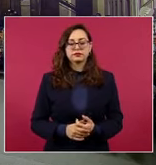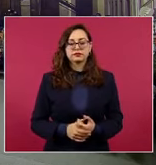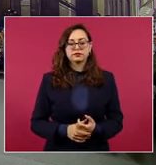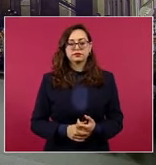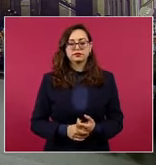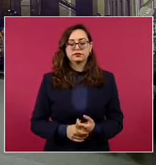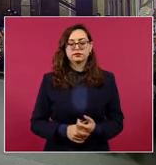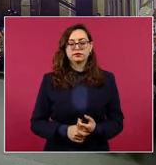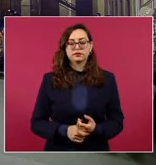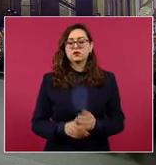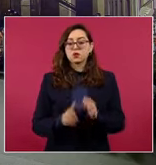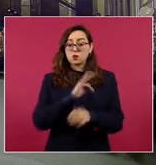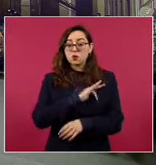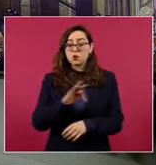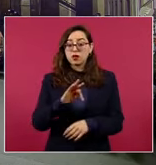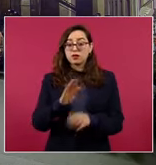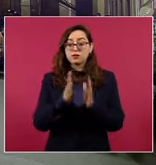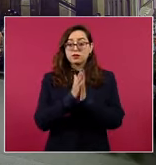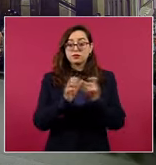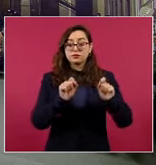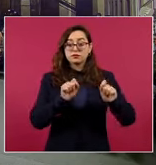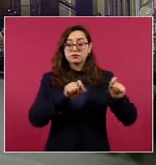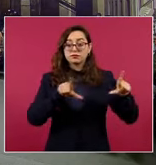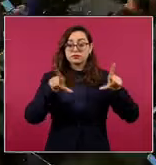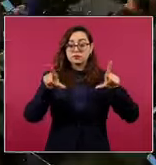la lámina de Baja California, por favor.